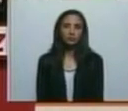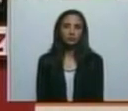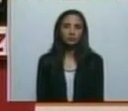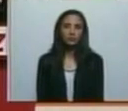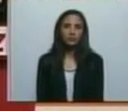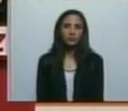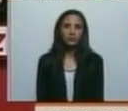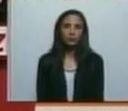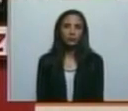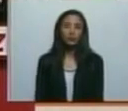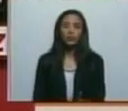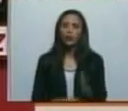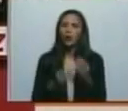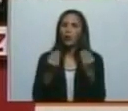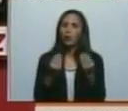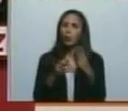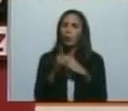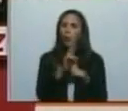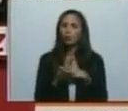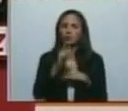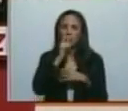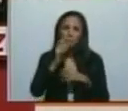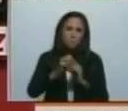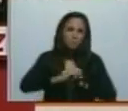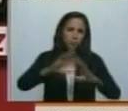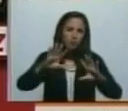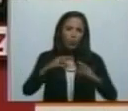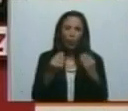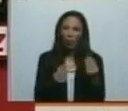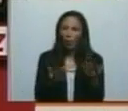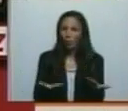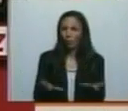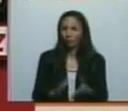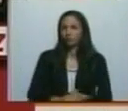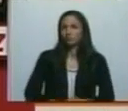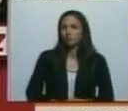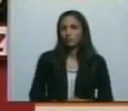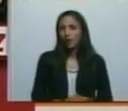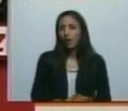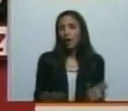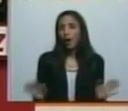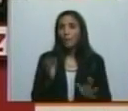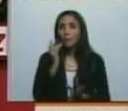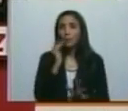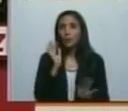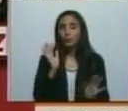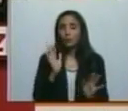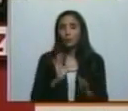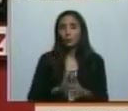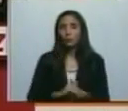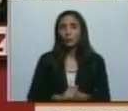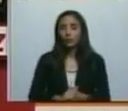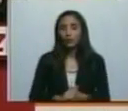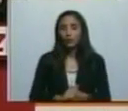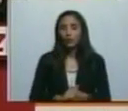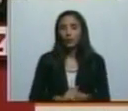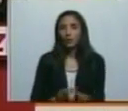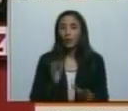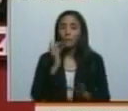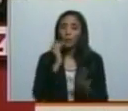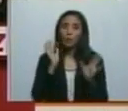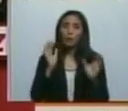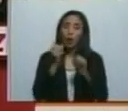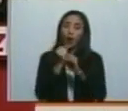El uso de explosivos. Esa gente, si bien una célula fue acabada y nosotros esperamos que el